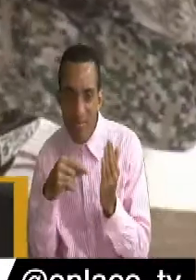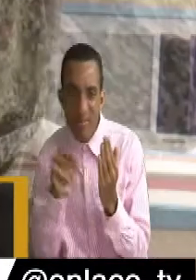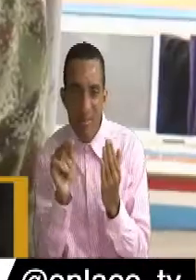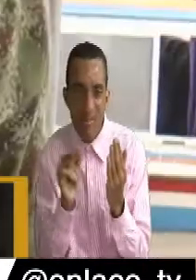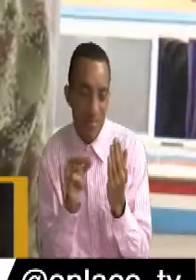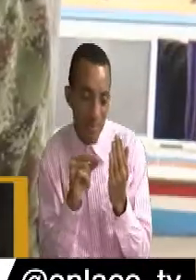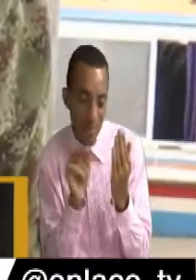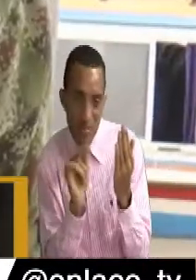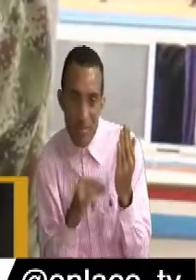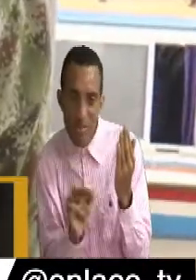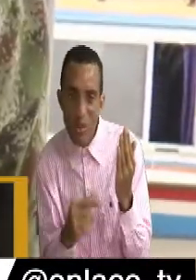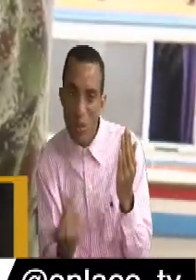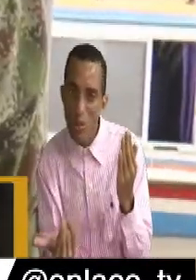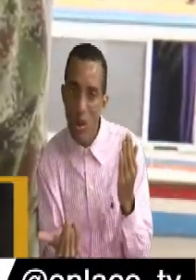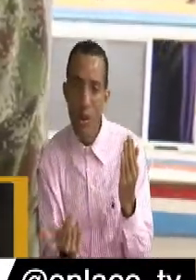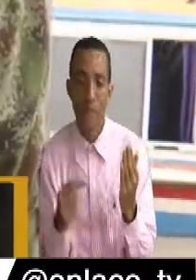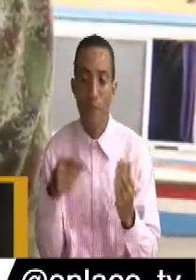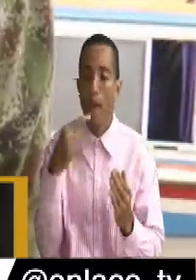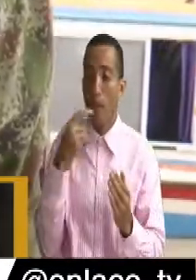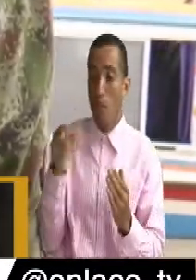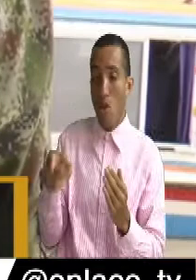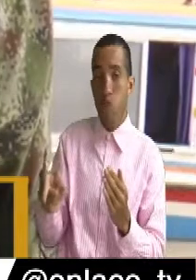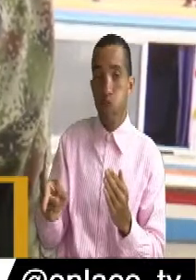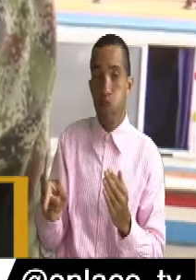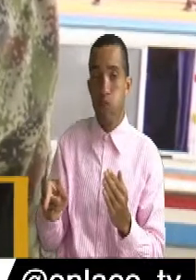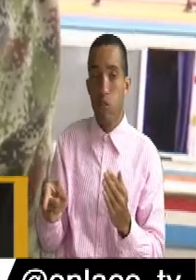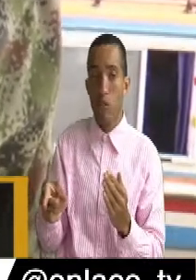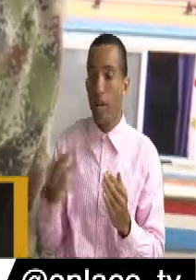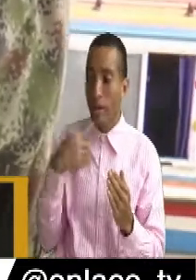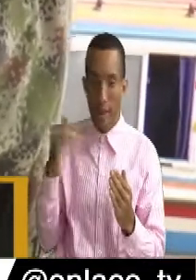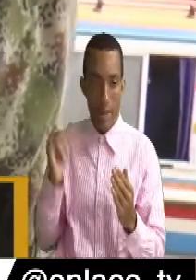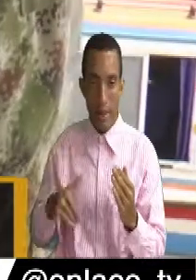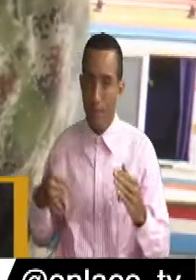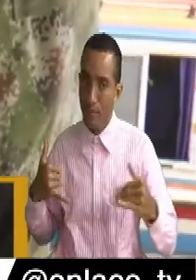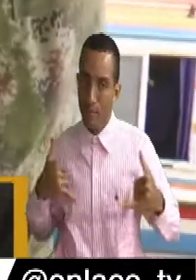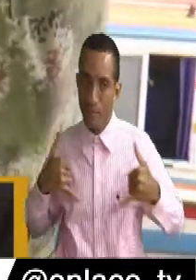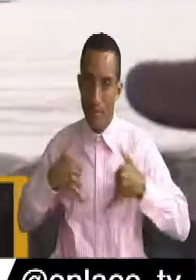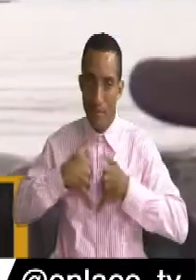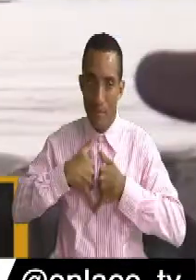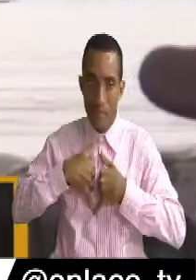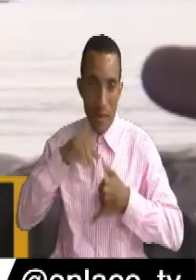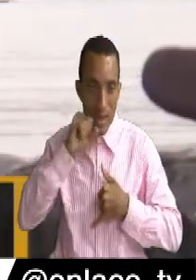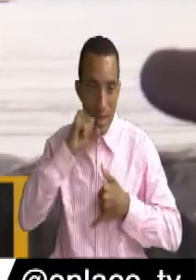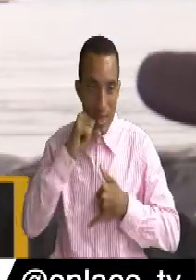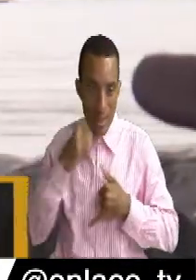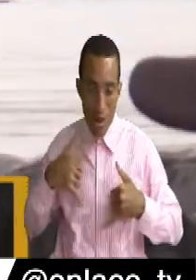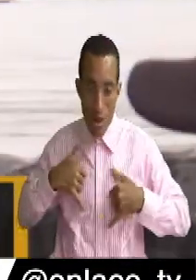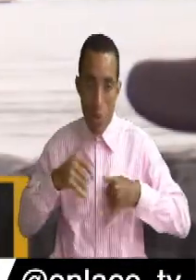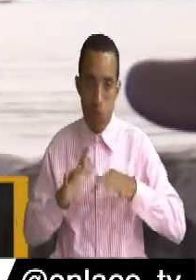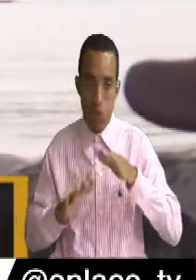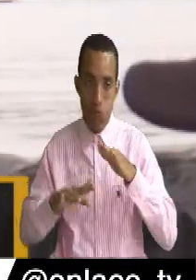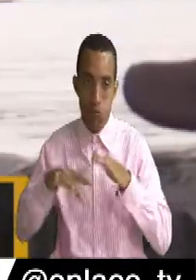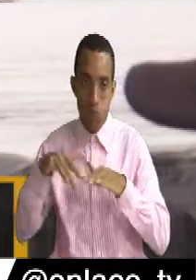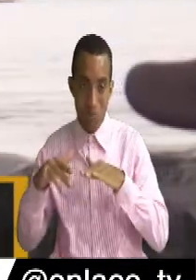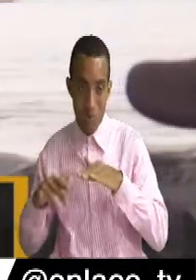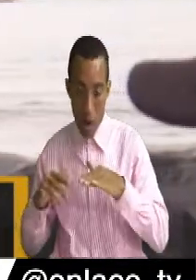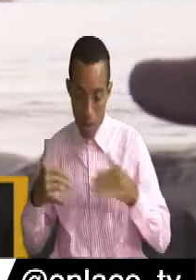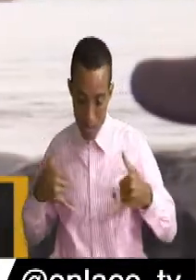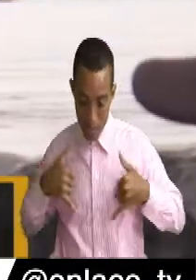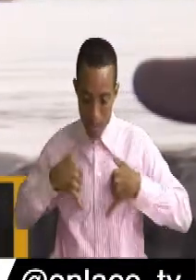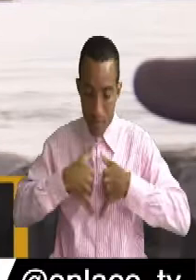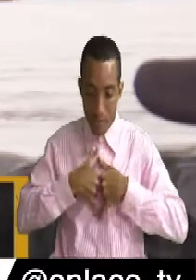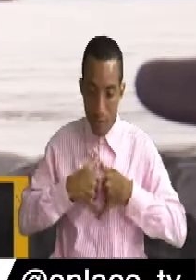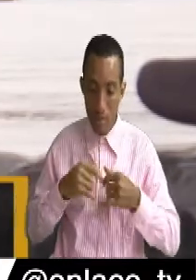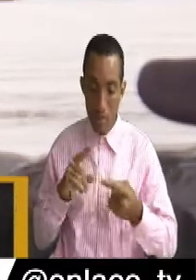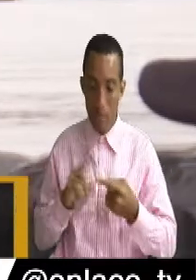Se verifica que las embarcaciones tengan todos sus chalecos salvavidas, que tengan sus luces de navegación, que tengan sus exploradoras,